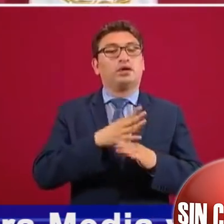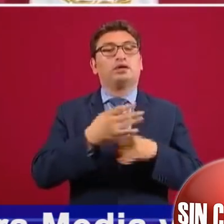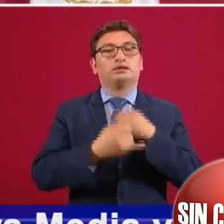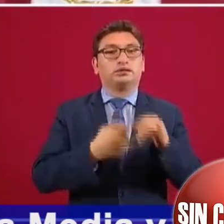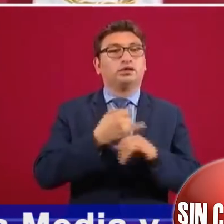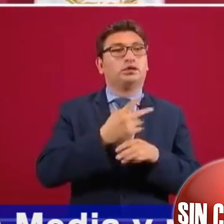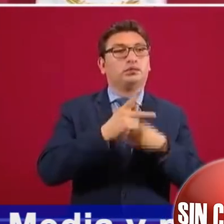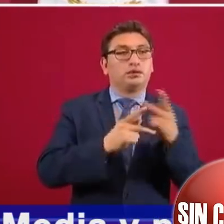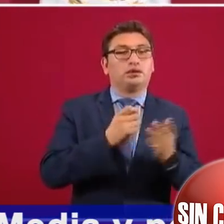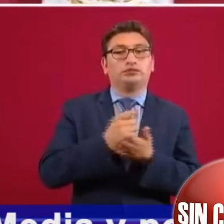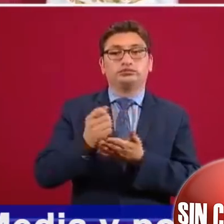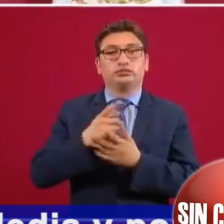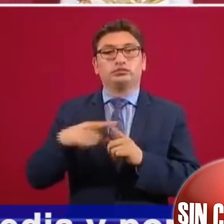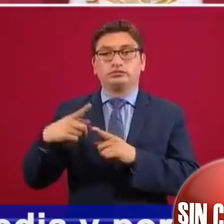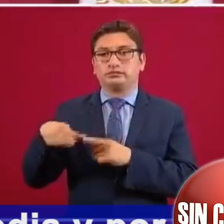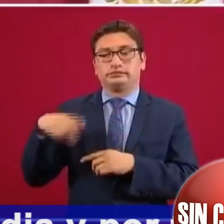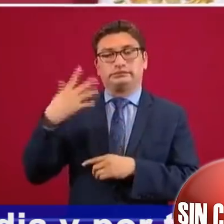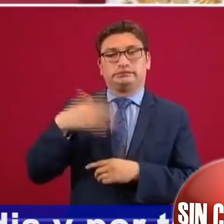Y pobre